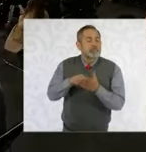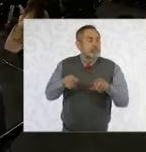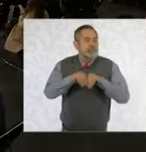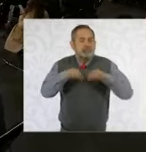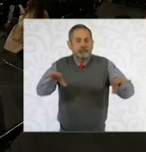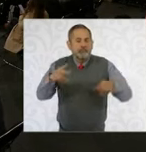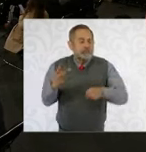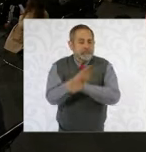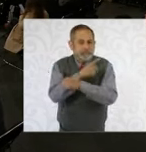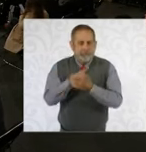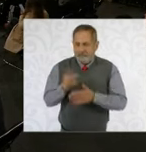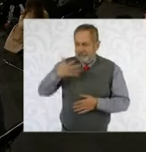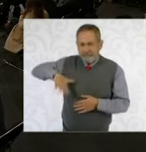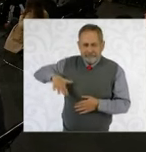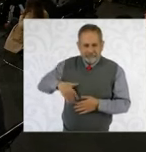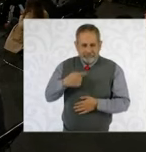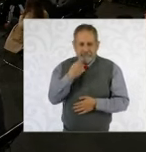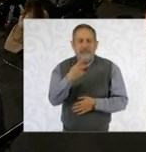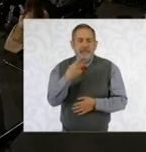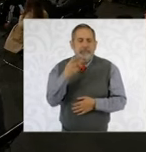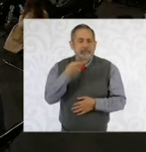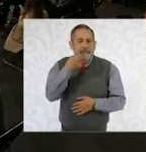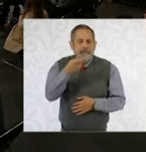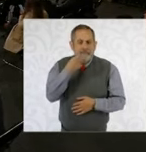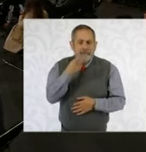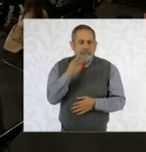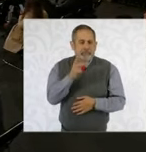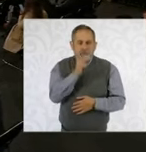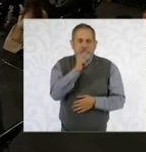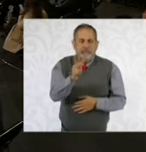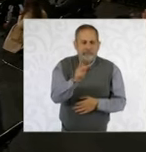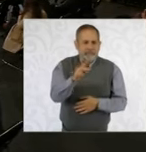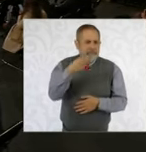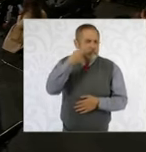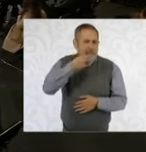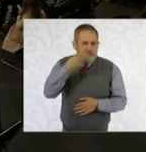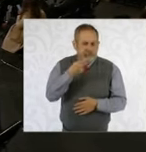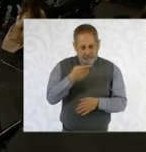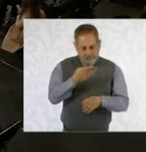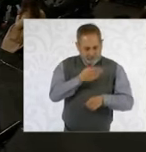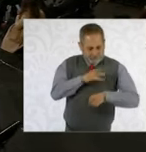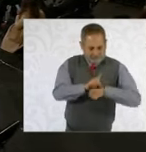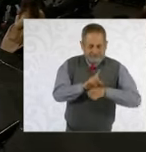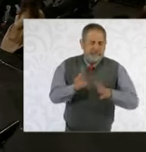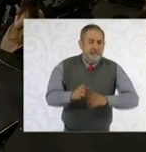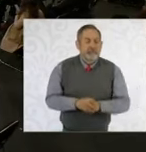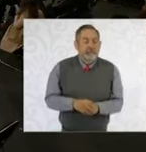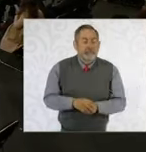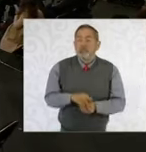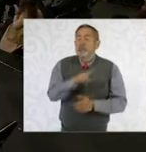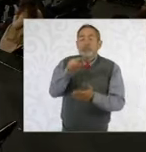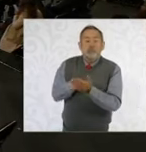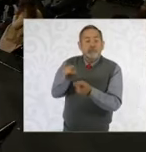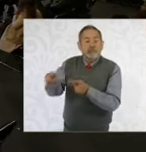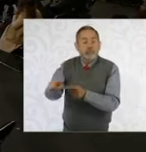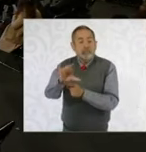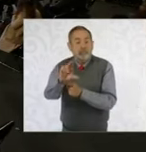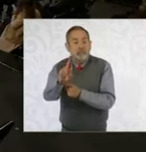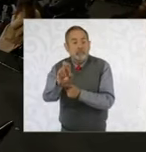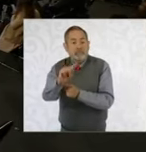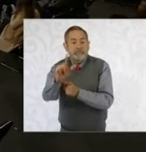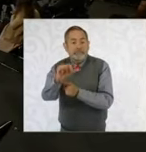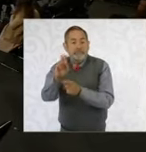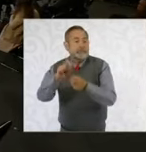si la decisión de losos países Oye sigues haciendo tratos con china eso es lo que está poniendo en riesgo